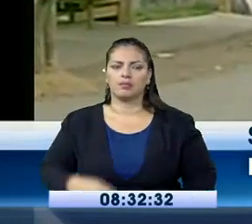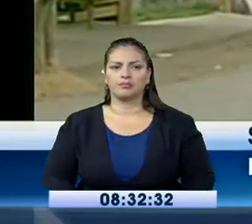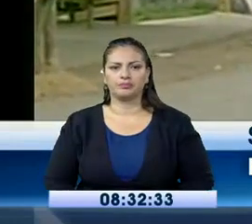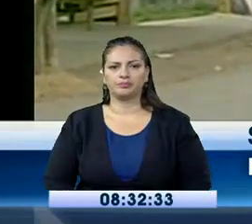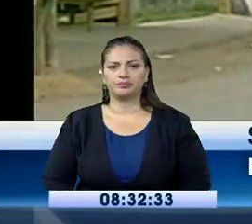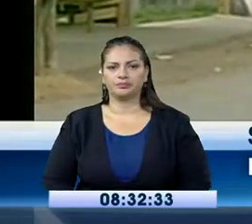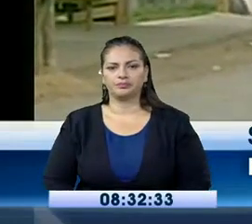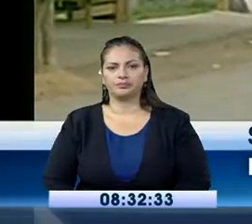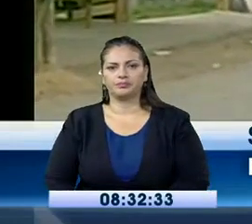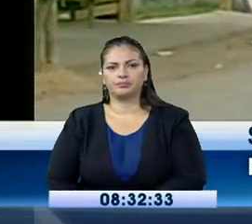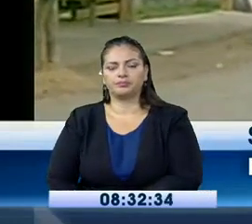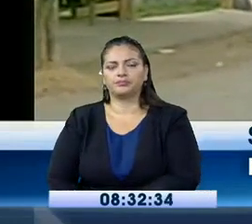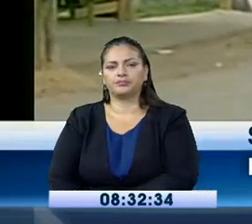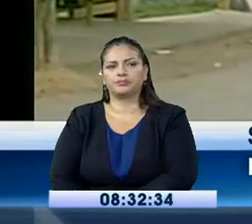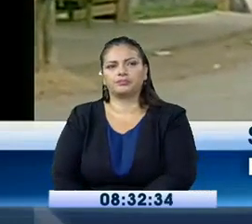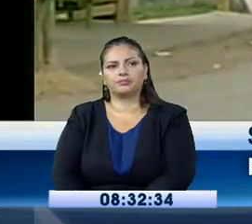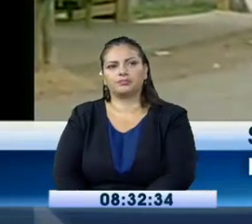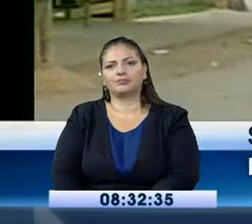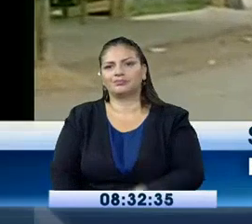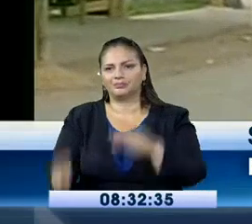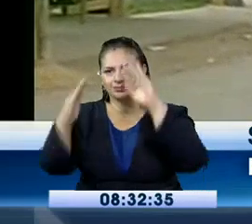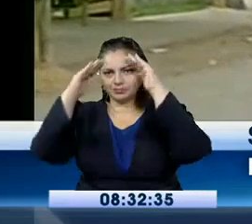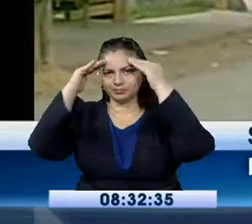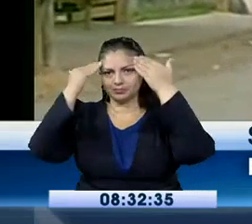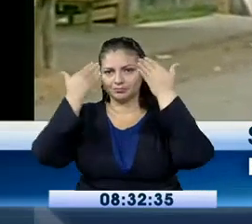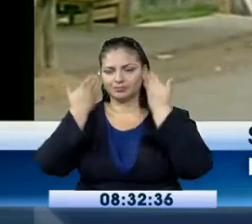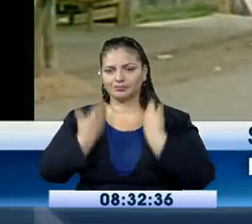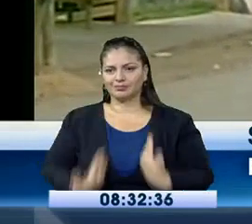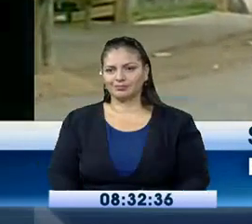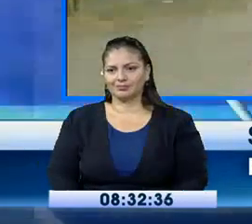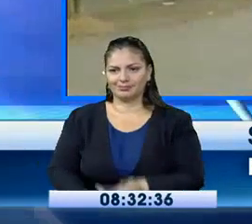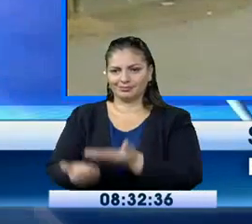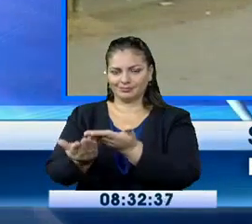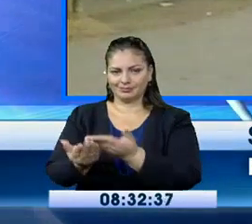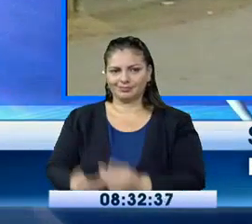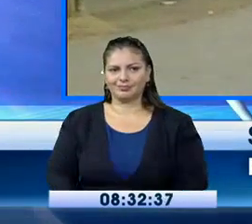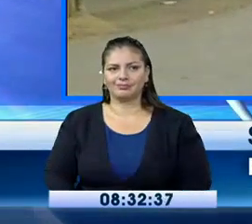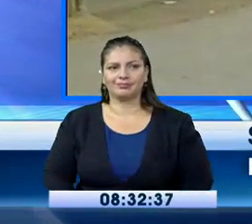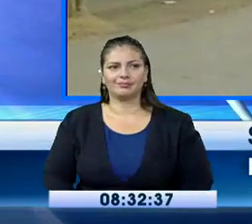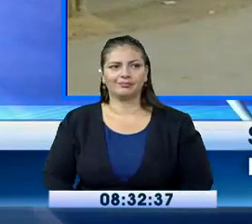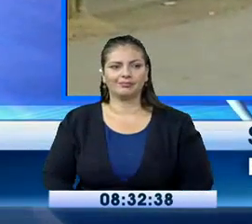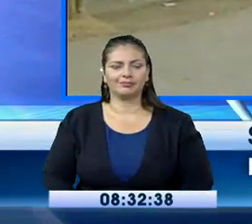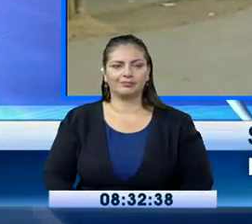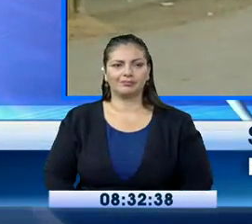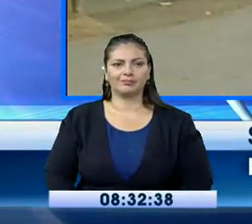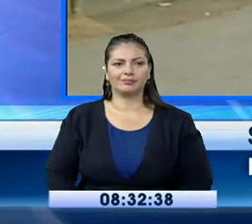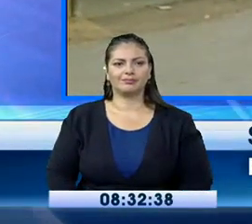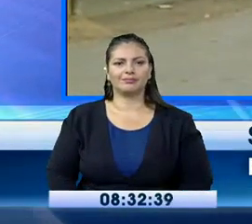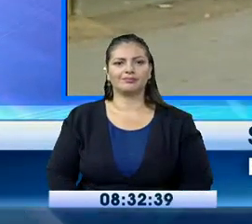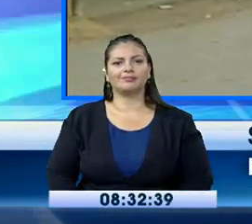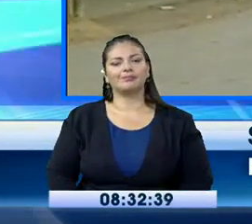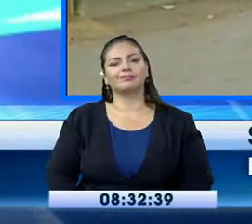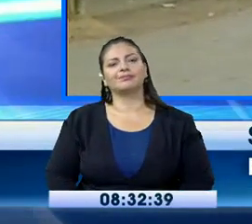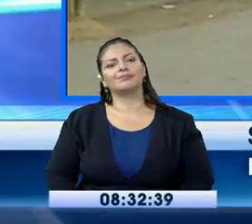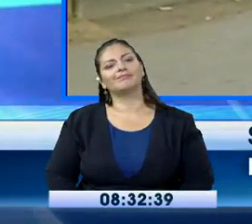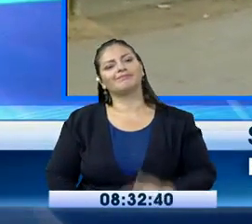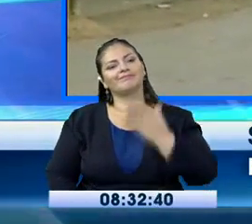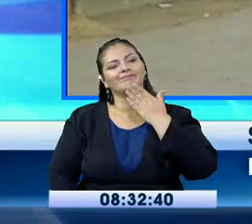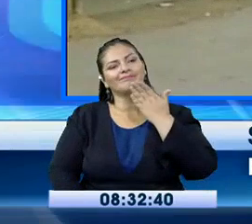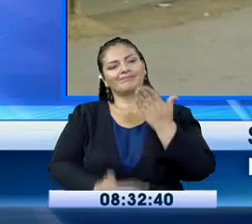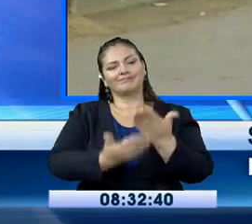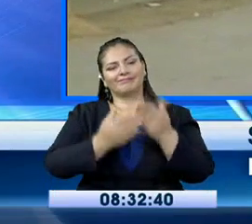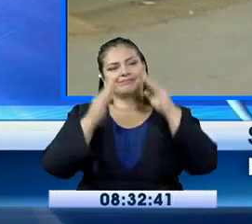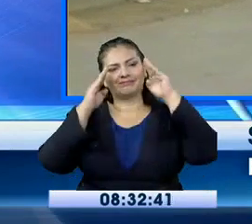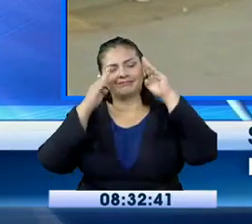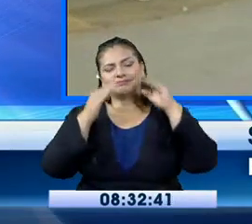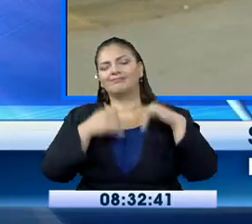Estudios Roselena. Sí, Rosita, adelante, más adelante seguiremos nosotros. Gracias, José, así es, estaremos pendientes de esa